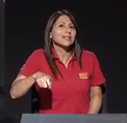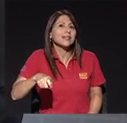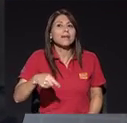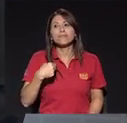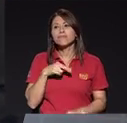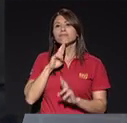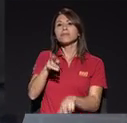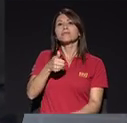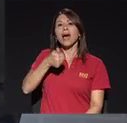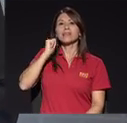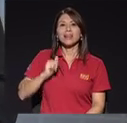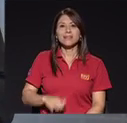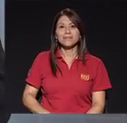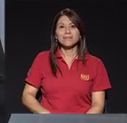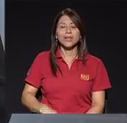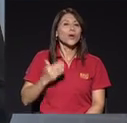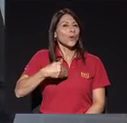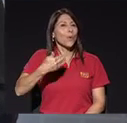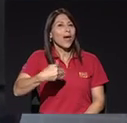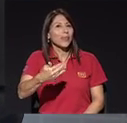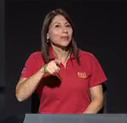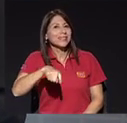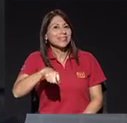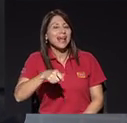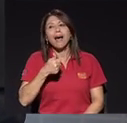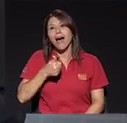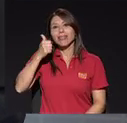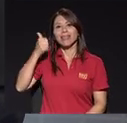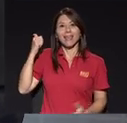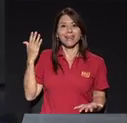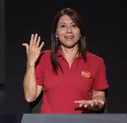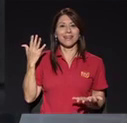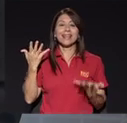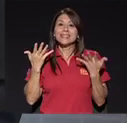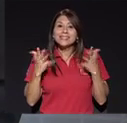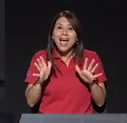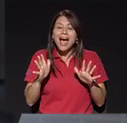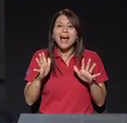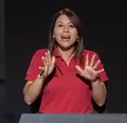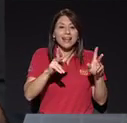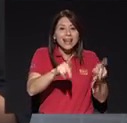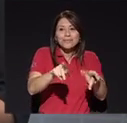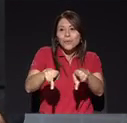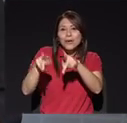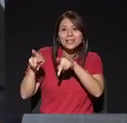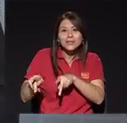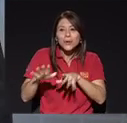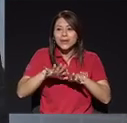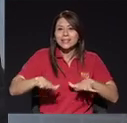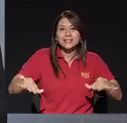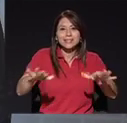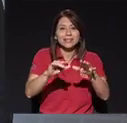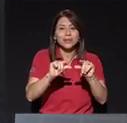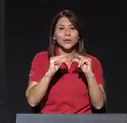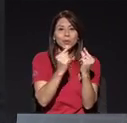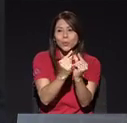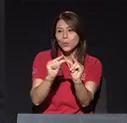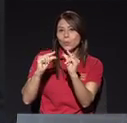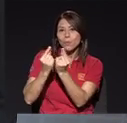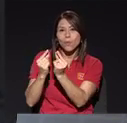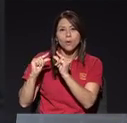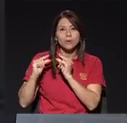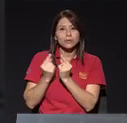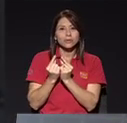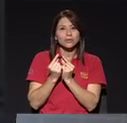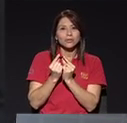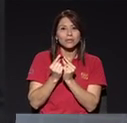Ayer. ¿Cuándo? Sí. Antier, ¿verdad? Porque esto ya, las poblaciones, estos grupos,